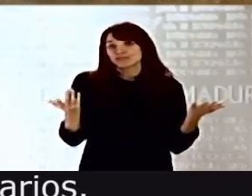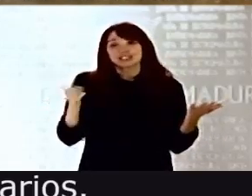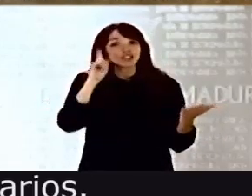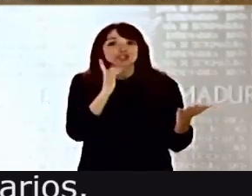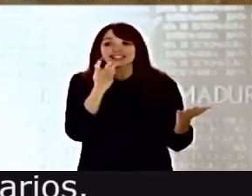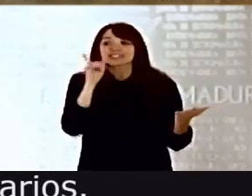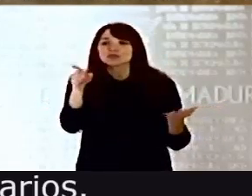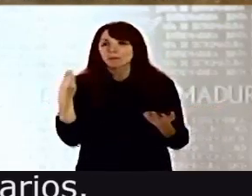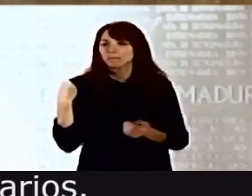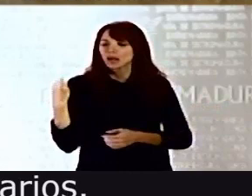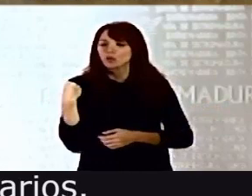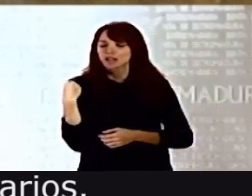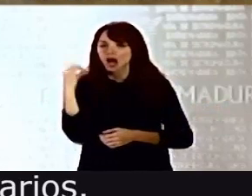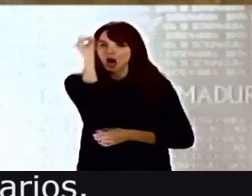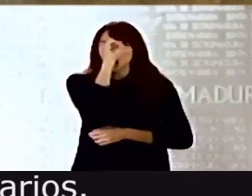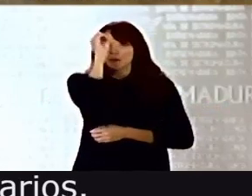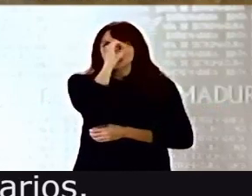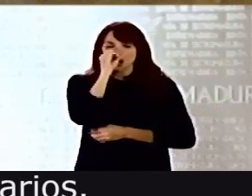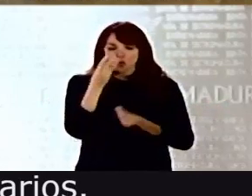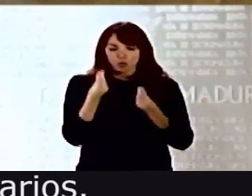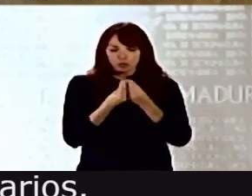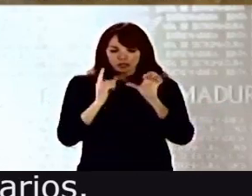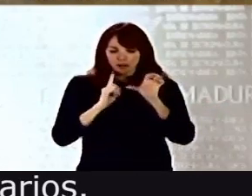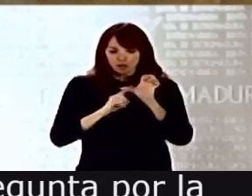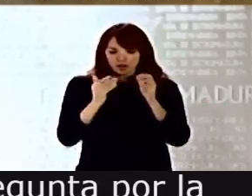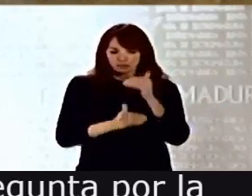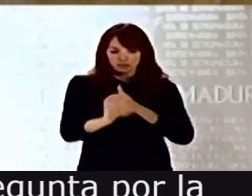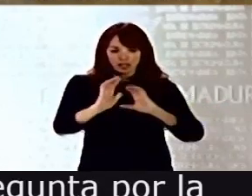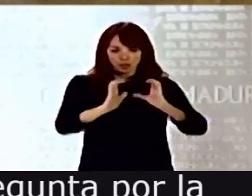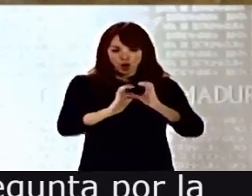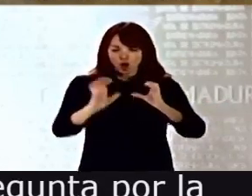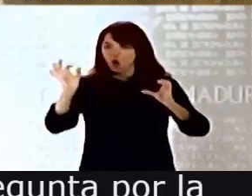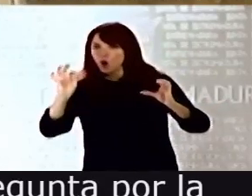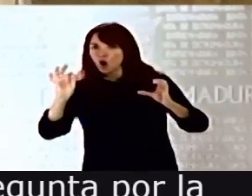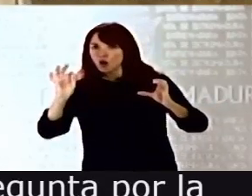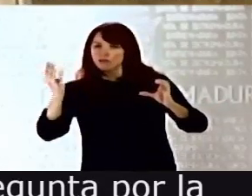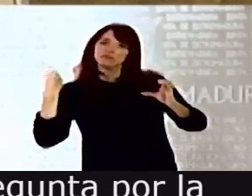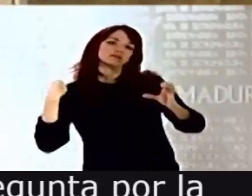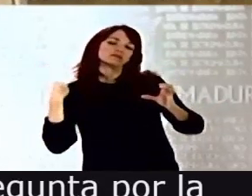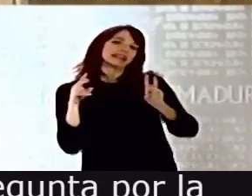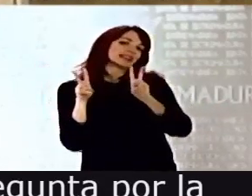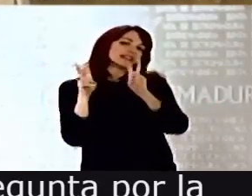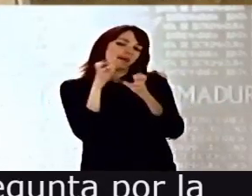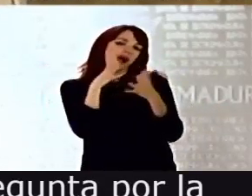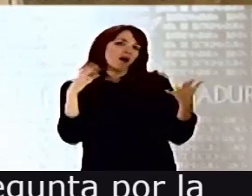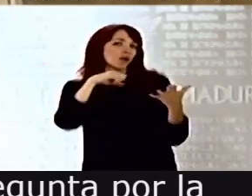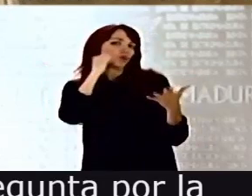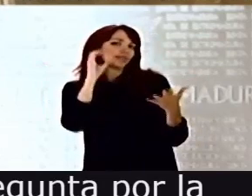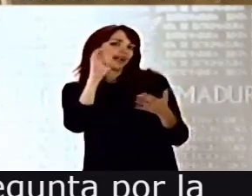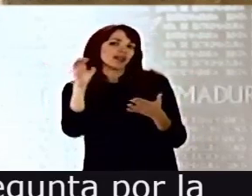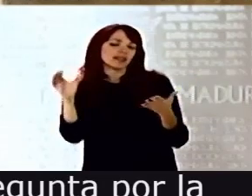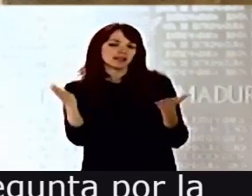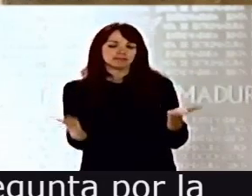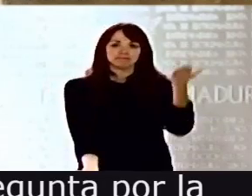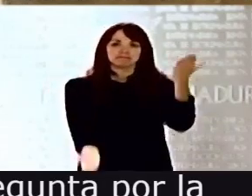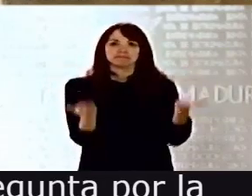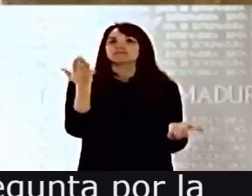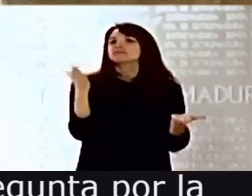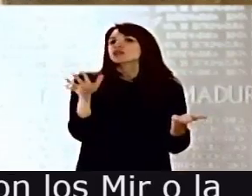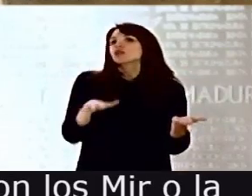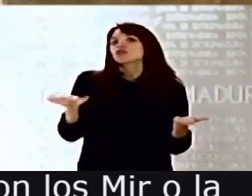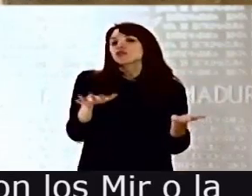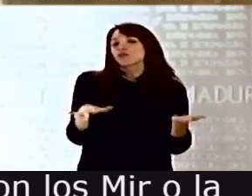me está preguntando por la valoración de la nueva reunión que va a haber con los MIR o la protesta que hay en estos momentos en Cáceres, en sede de